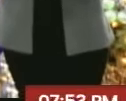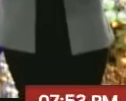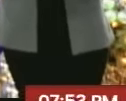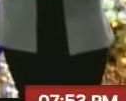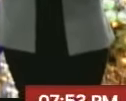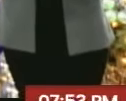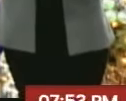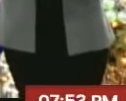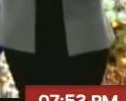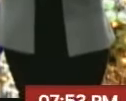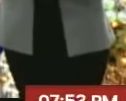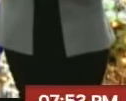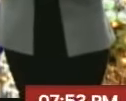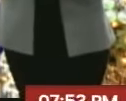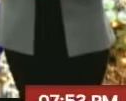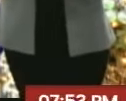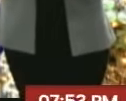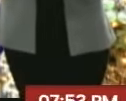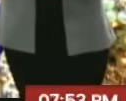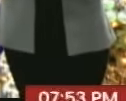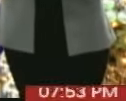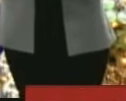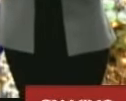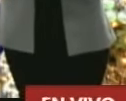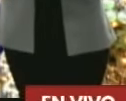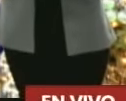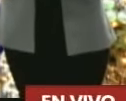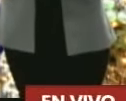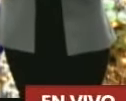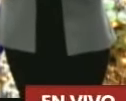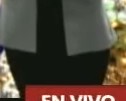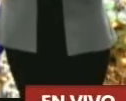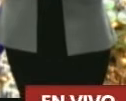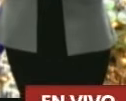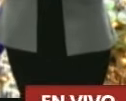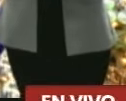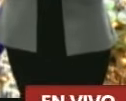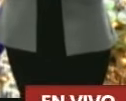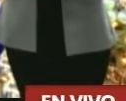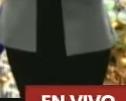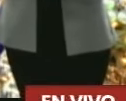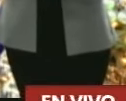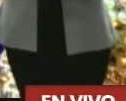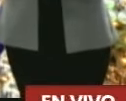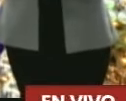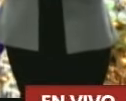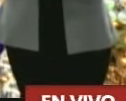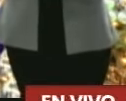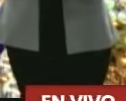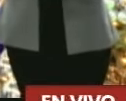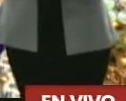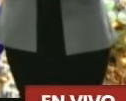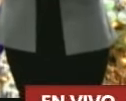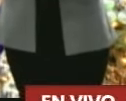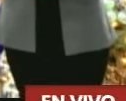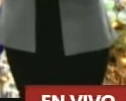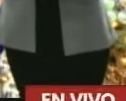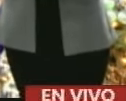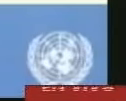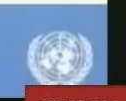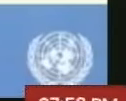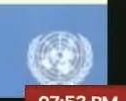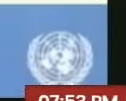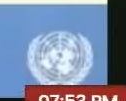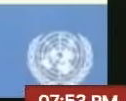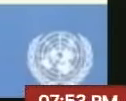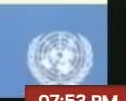En redes, calles, medios y paredes, revisamos abc.es, pues el secretario de la ONU ha dicho o denuncia una